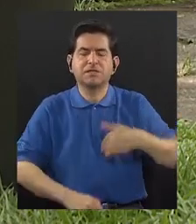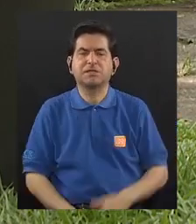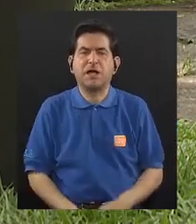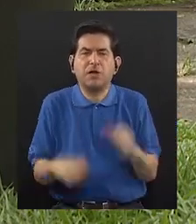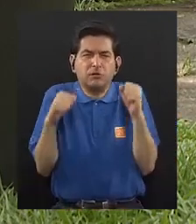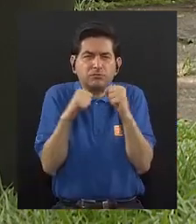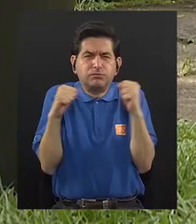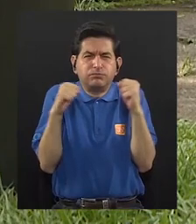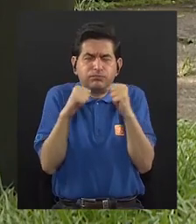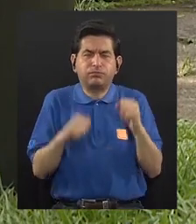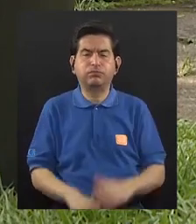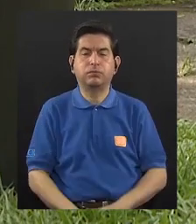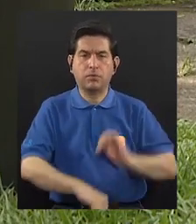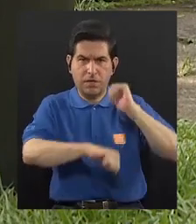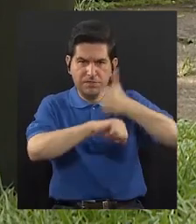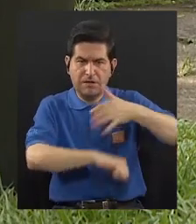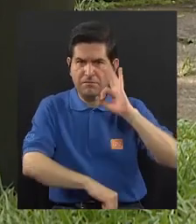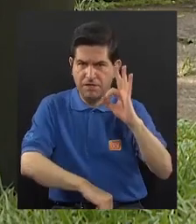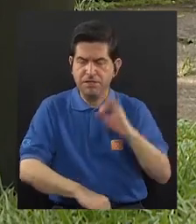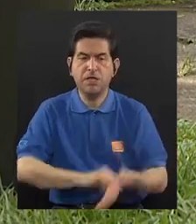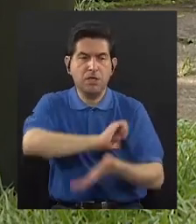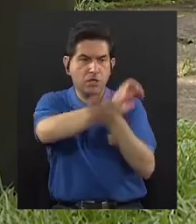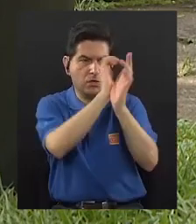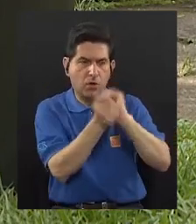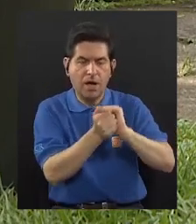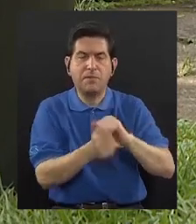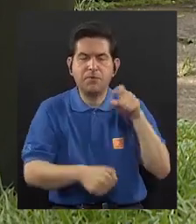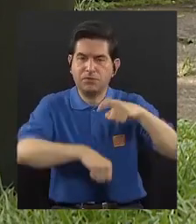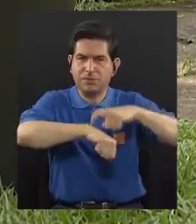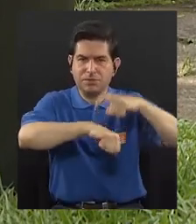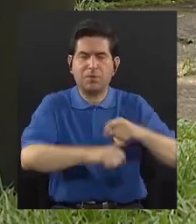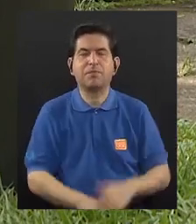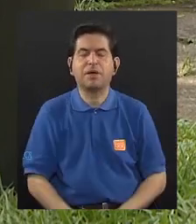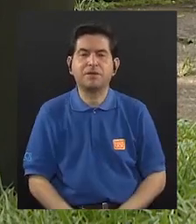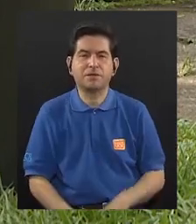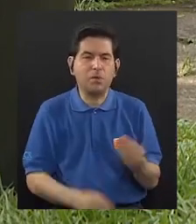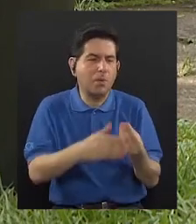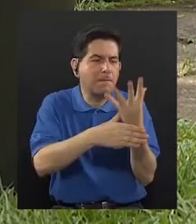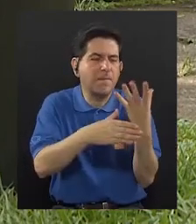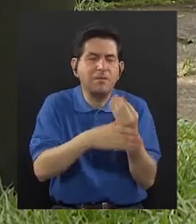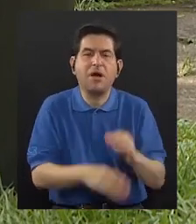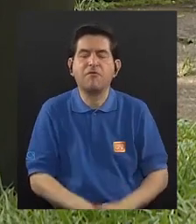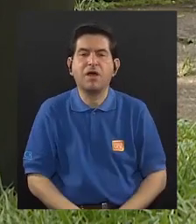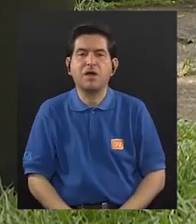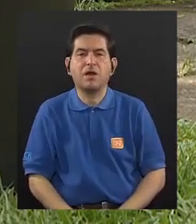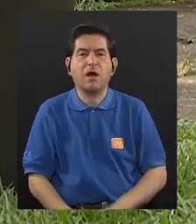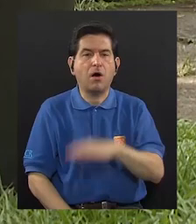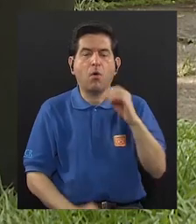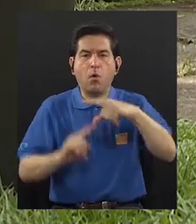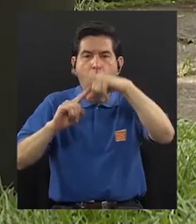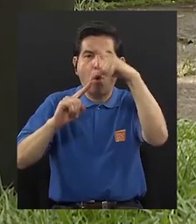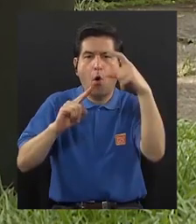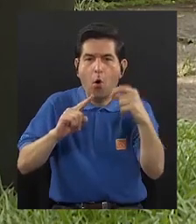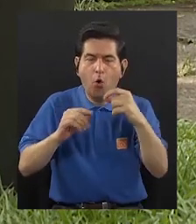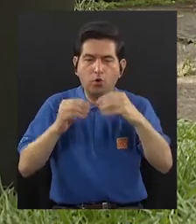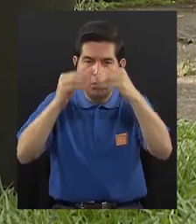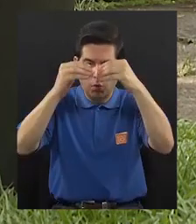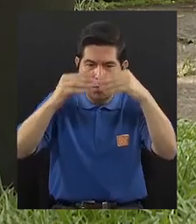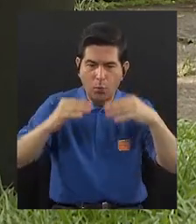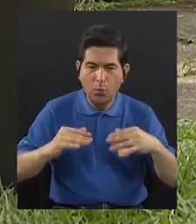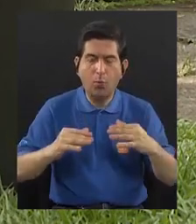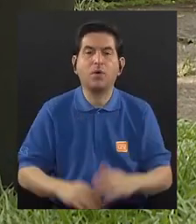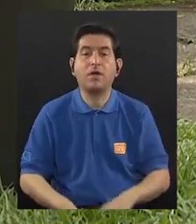tienen invierno estaciones marcadas con los cambios de estación que la primavera que el otoño entonces circulan